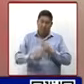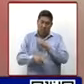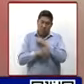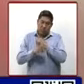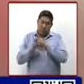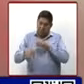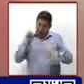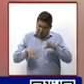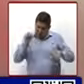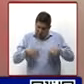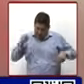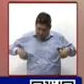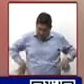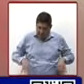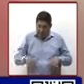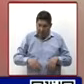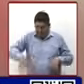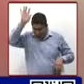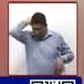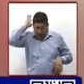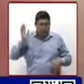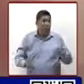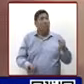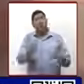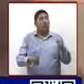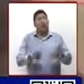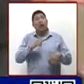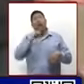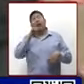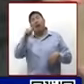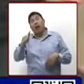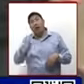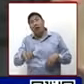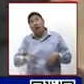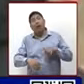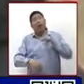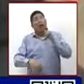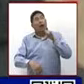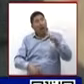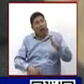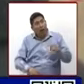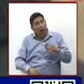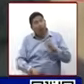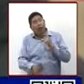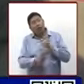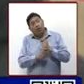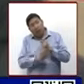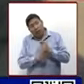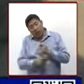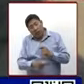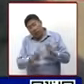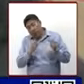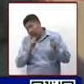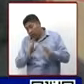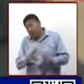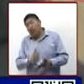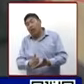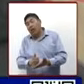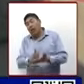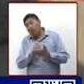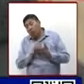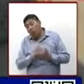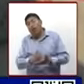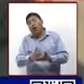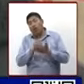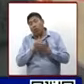taxi, todas sus pertenencias a él, le roba. Él ha pedido auxilio, ha dicho, el taxi me ha venido a botar, ayúdenme, auxílienme, por